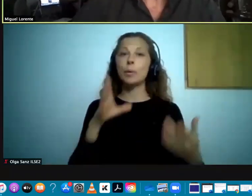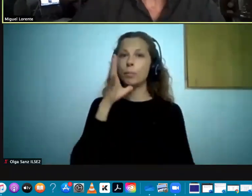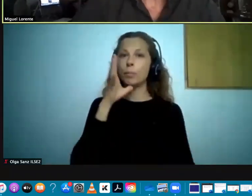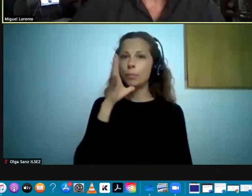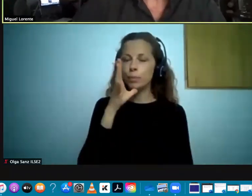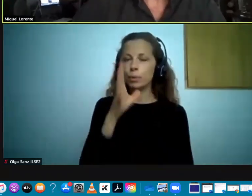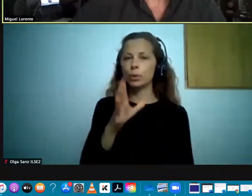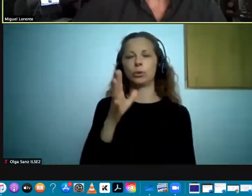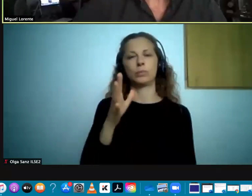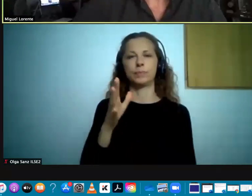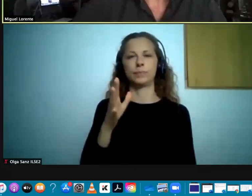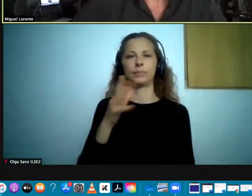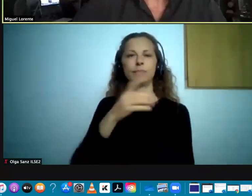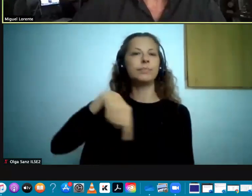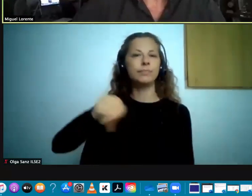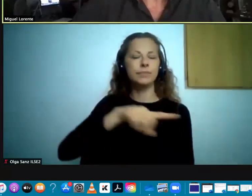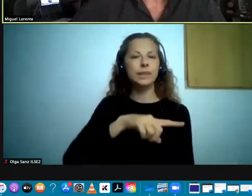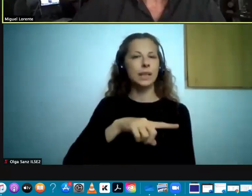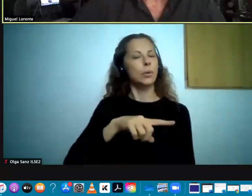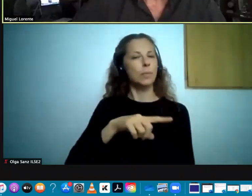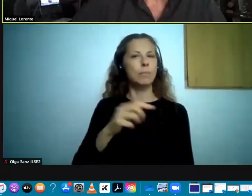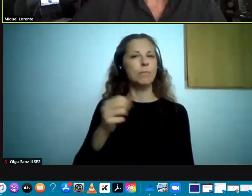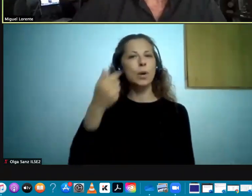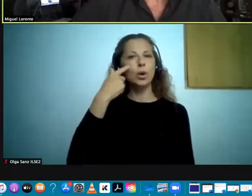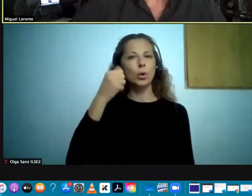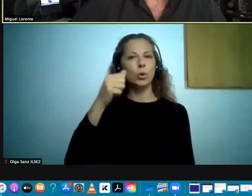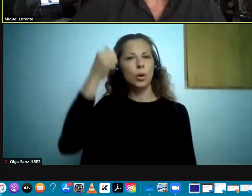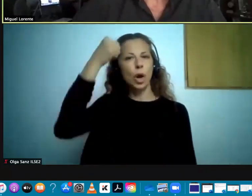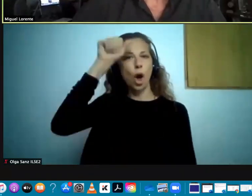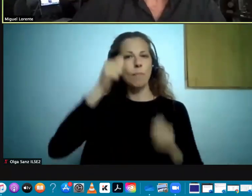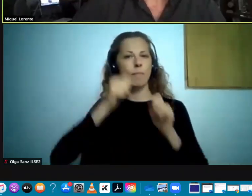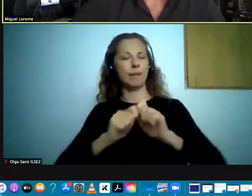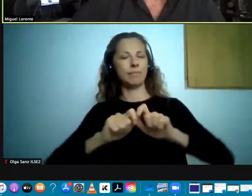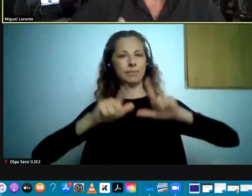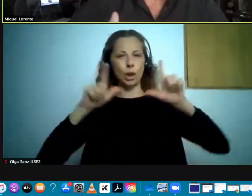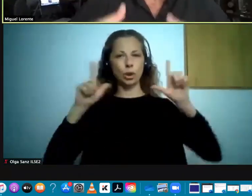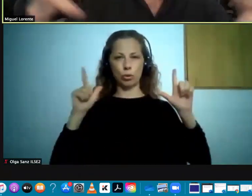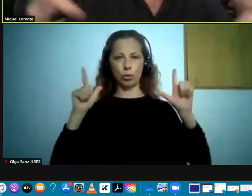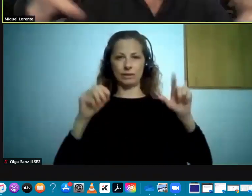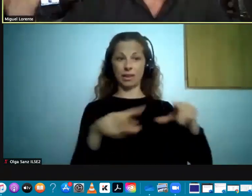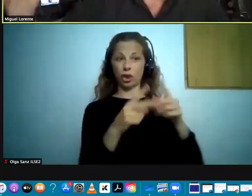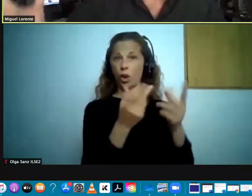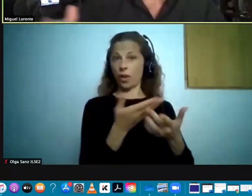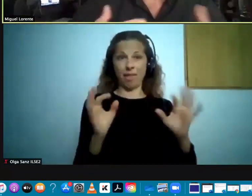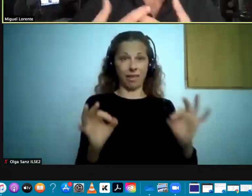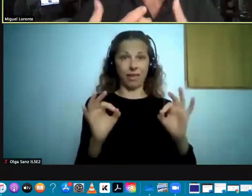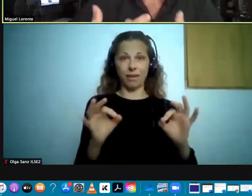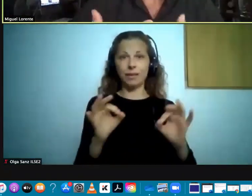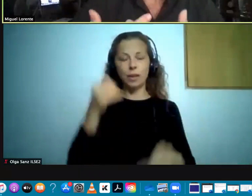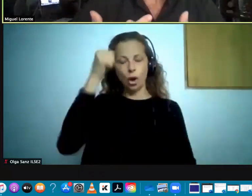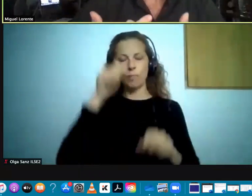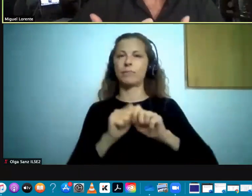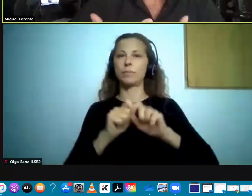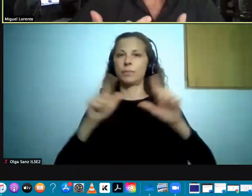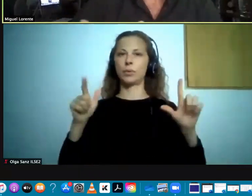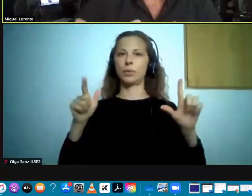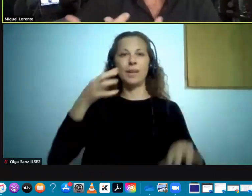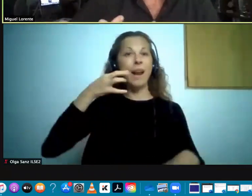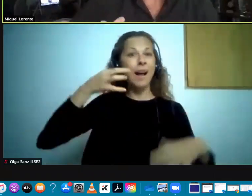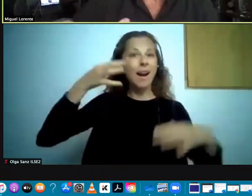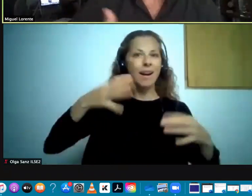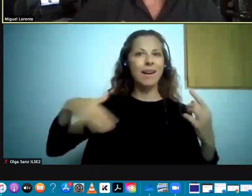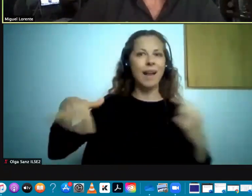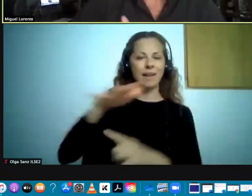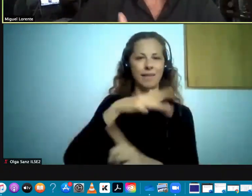una percepción androcéntrica de la realidad y esa percepción androcéntrica de toda la realidad es a su vez